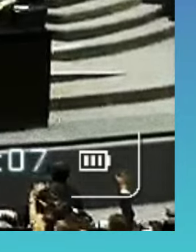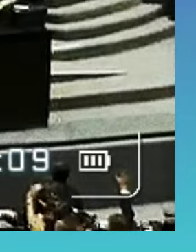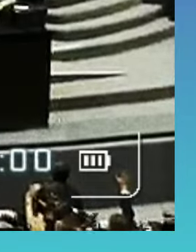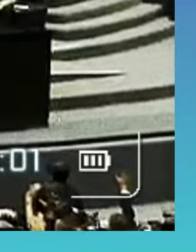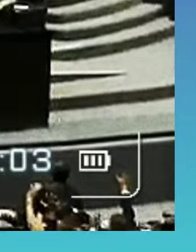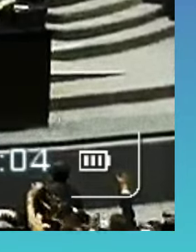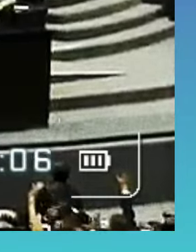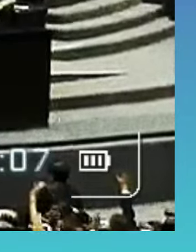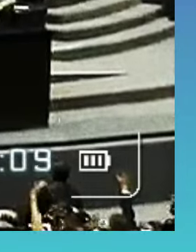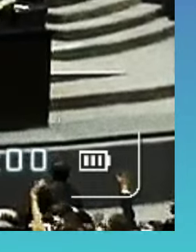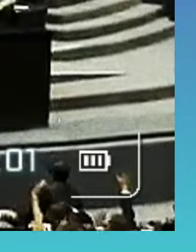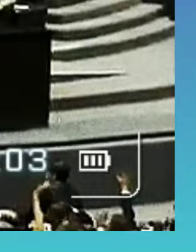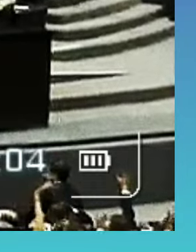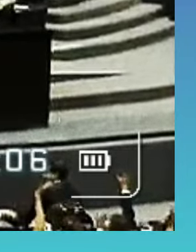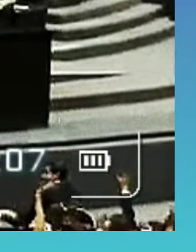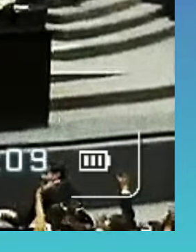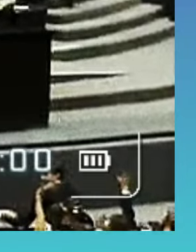¿Quiénes estén a favor?